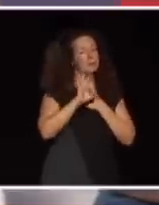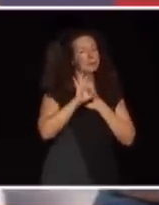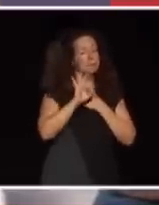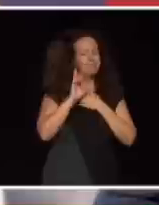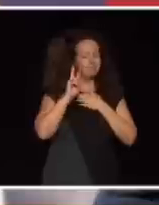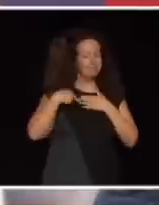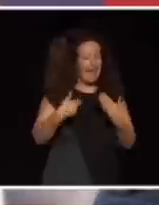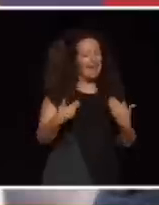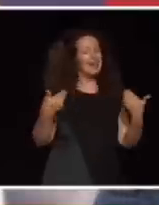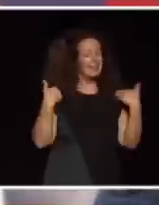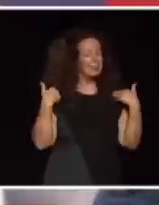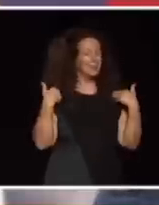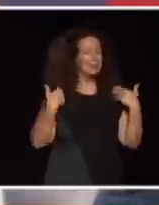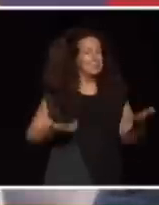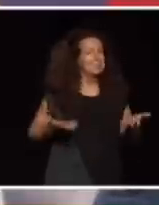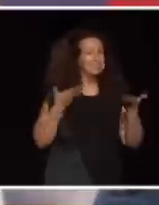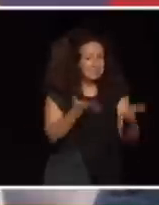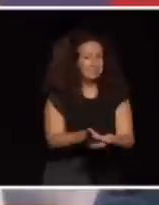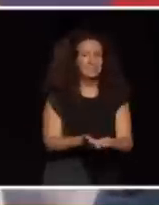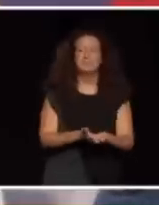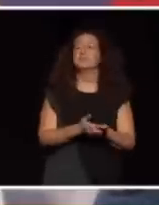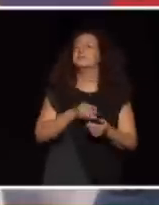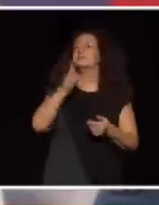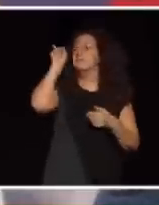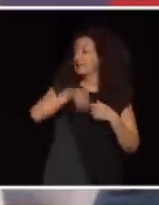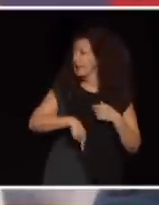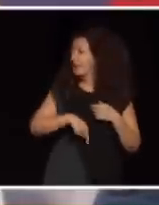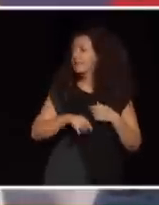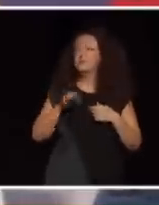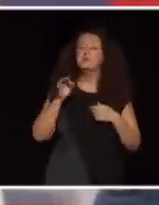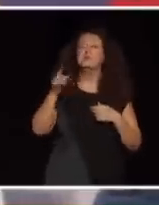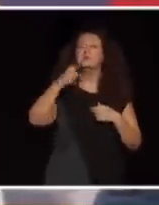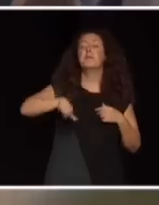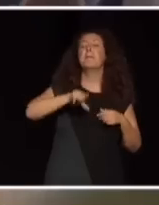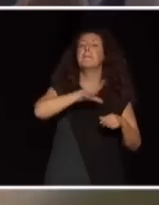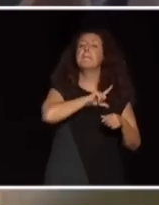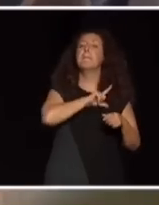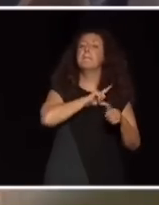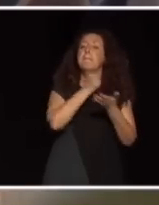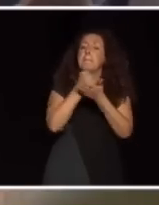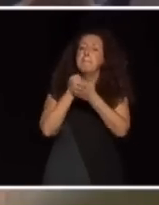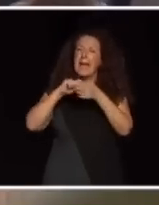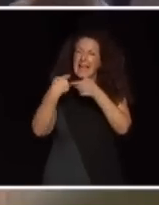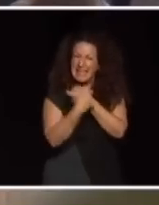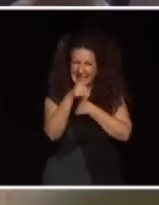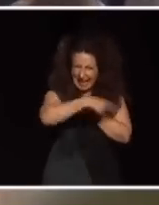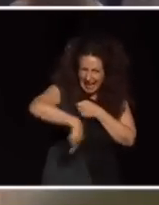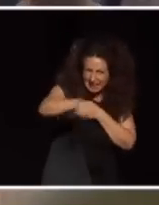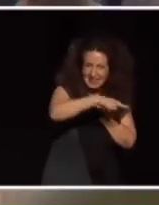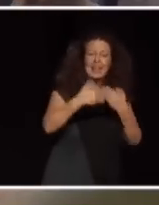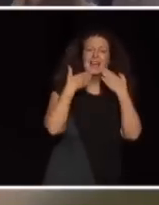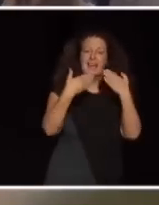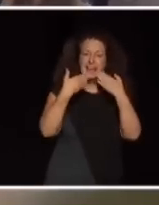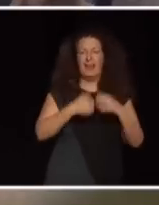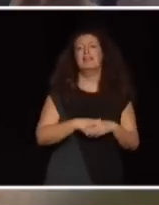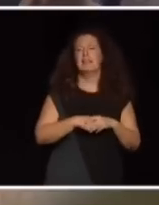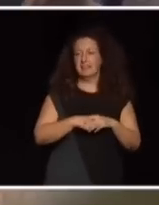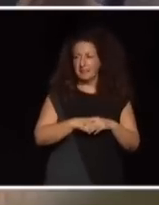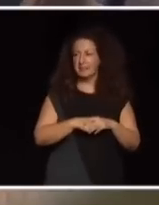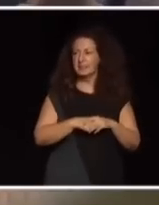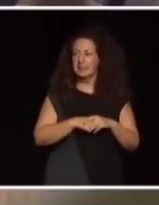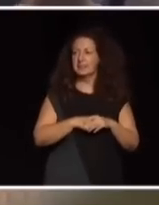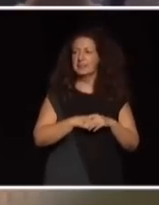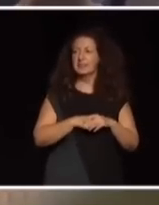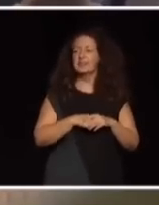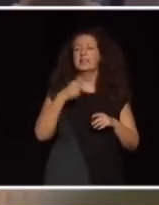a la responsabilidad de los militantes y las militantes, de cada uno de vosotros y de vosotras, de los